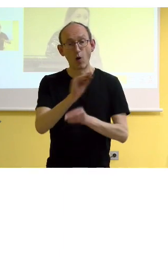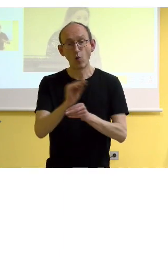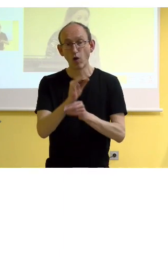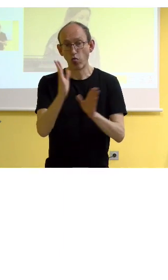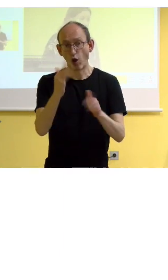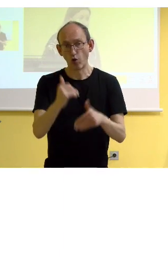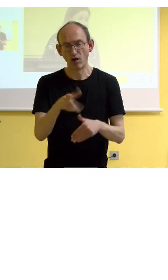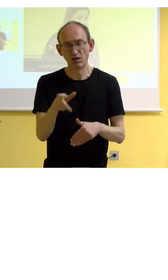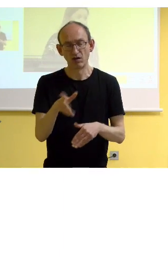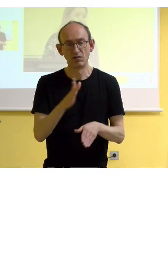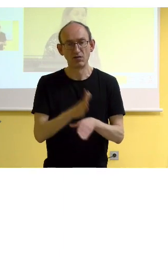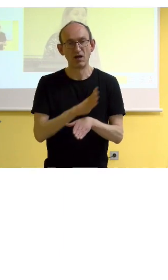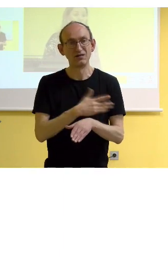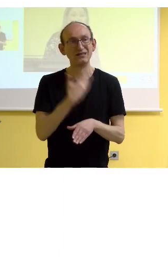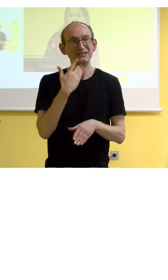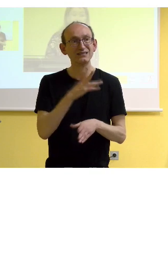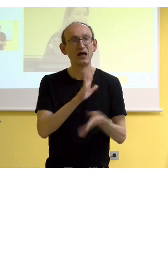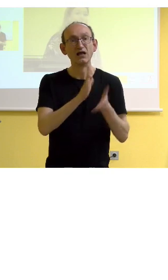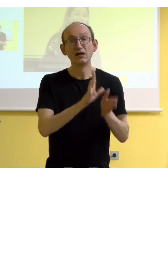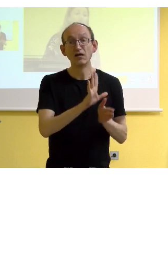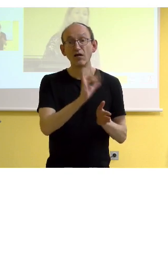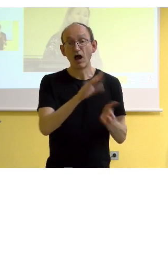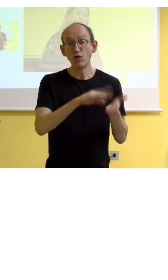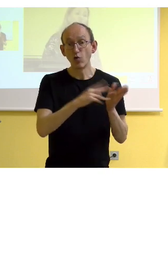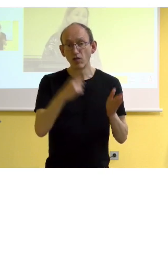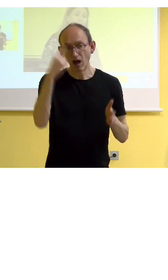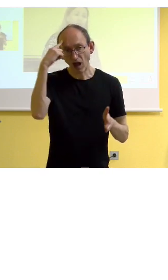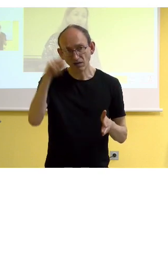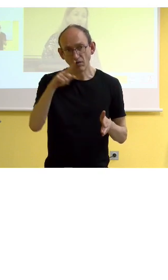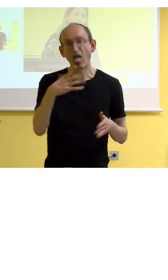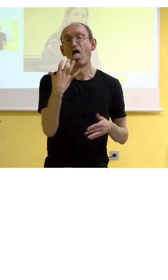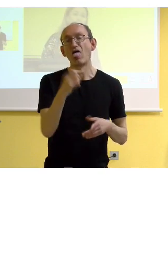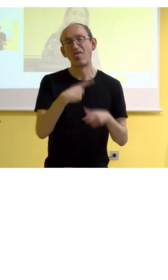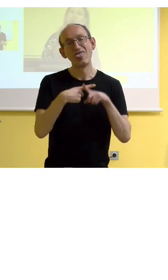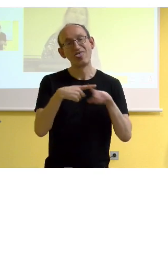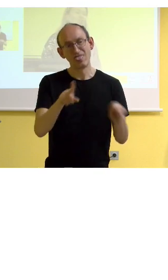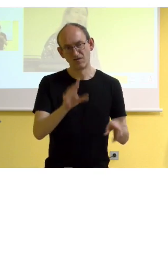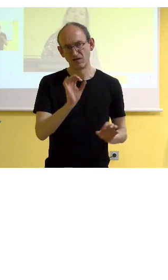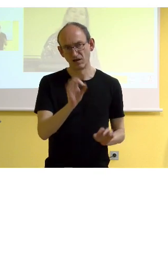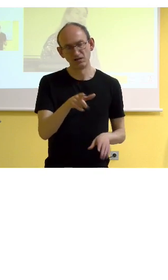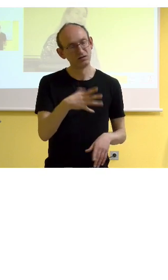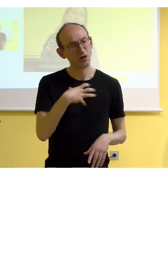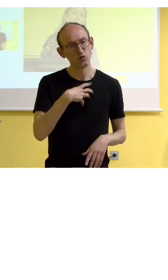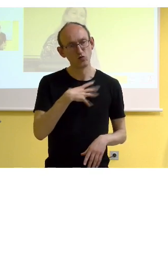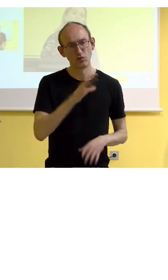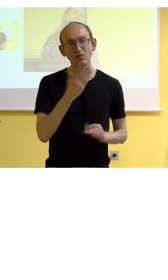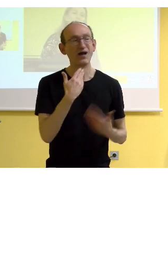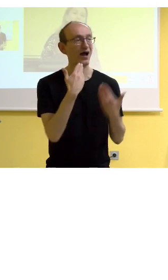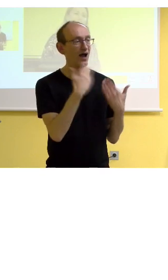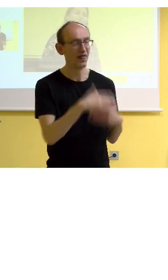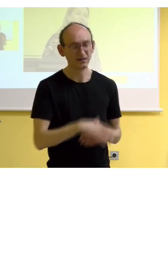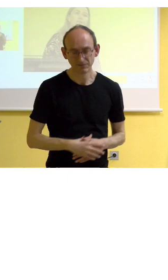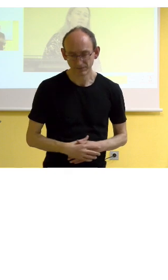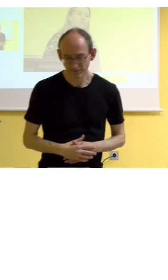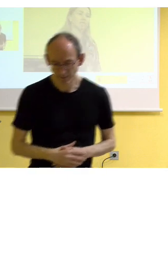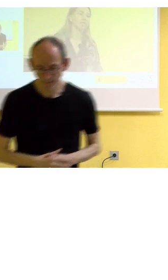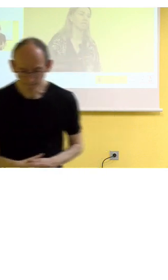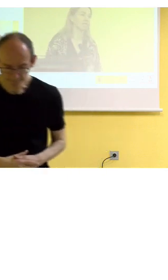tú supieras que poniéndole esto lo vas a solucionar. ¿De acuerdo? Entonces no se puede. Vale, gracias.